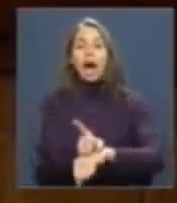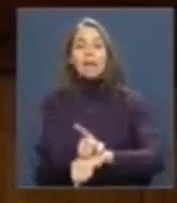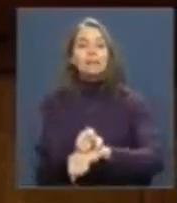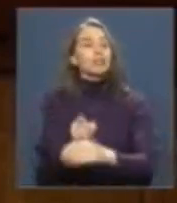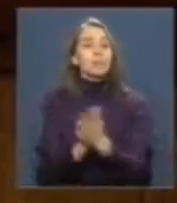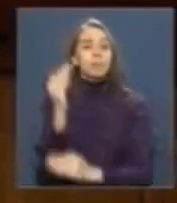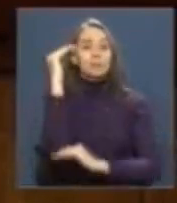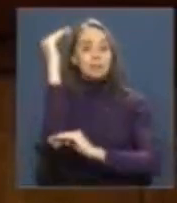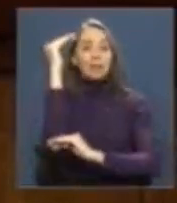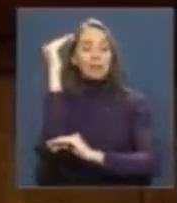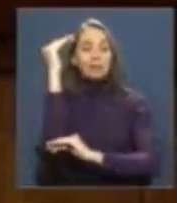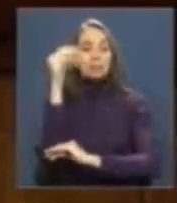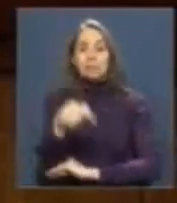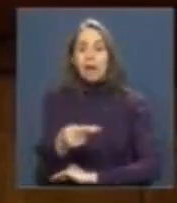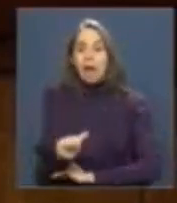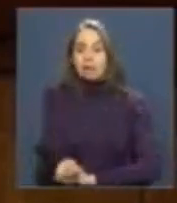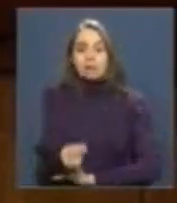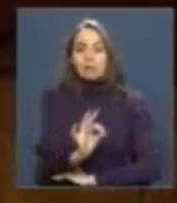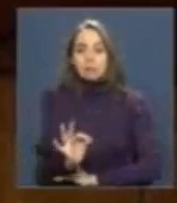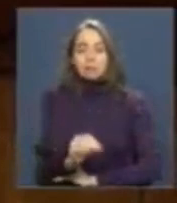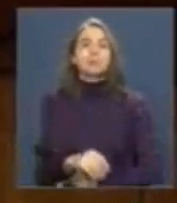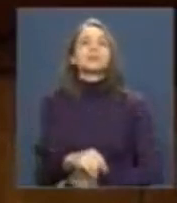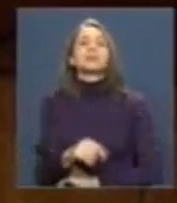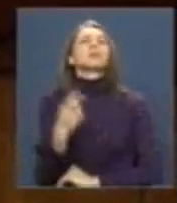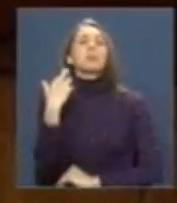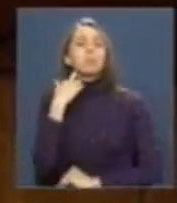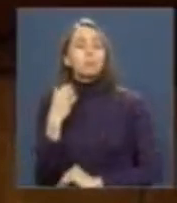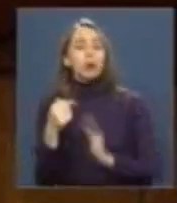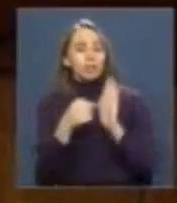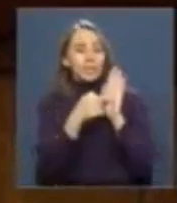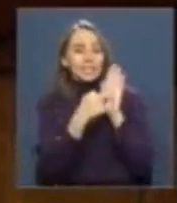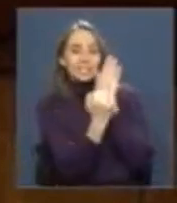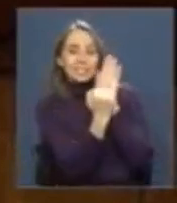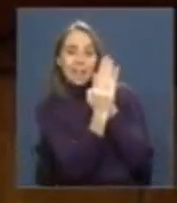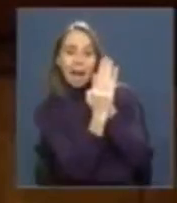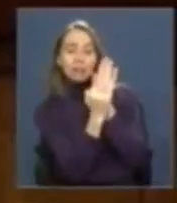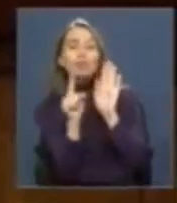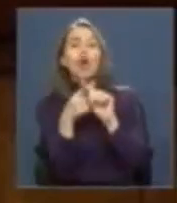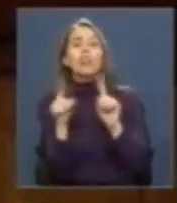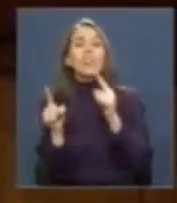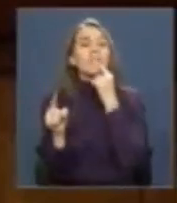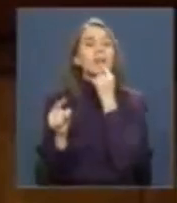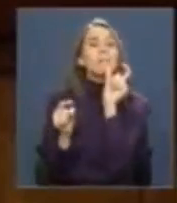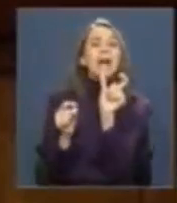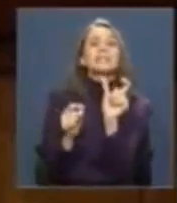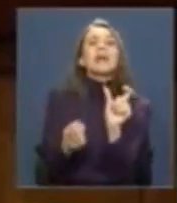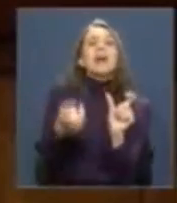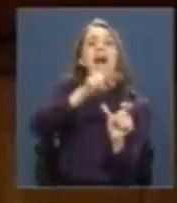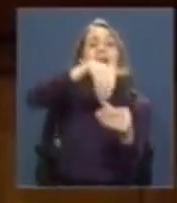de inmediato además porque la norma no distingue entre elecciones pasadas y futuras